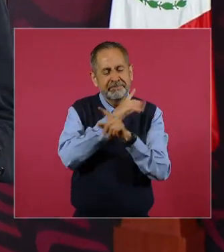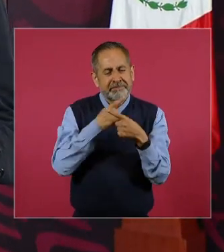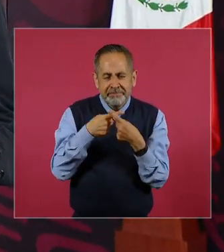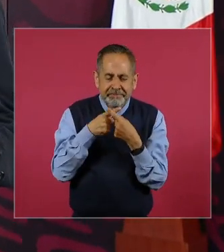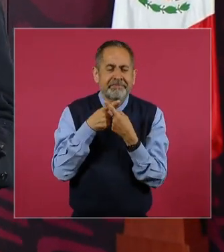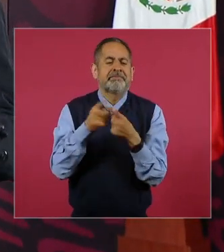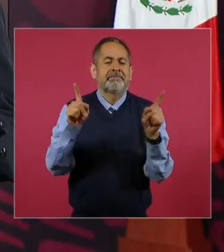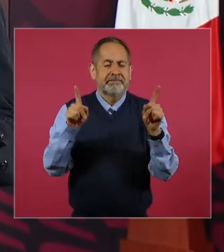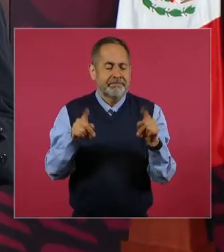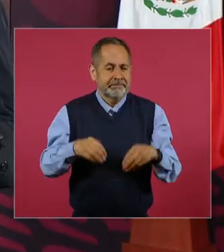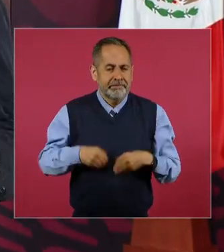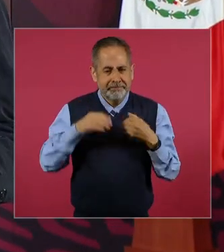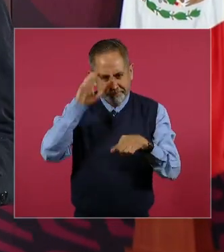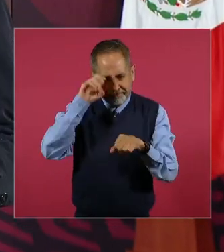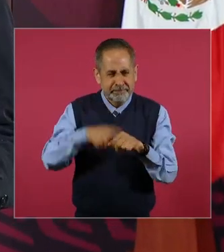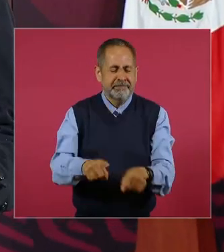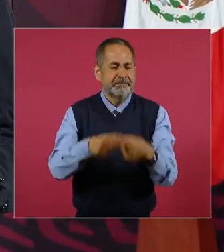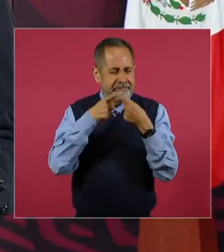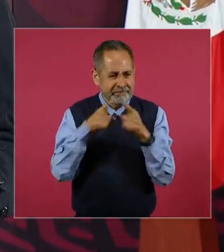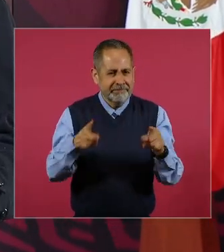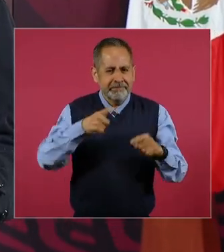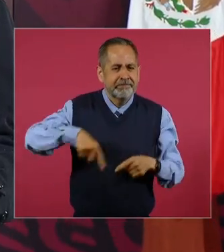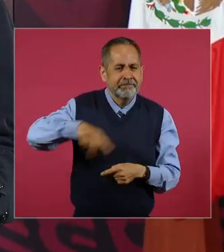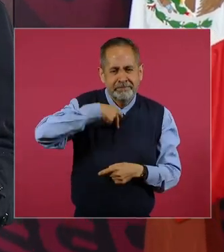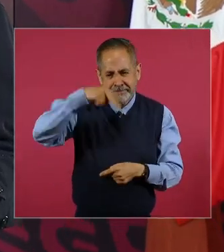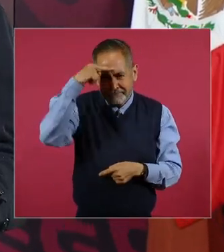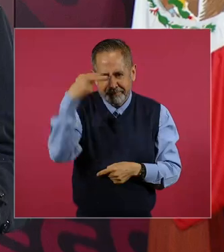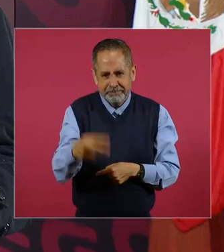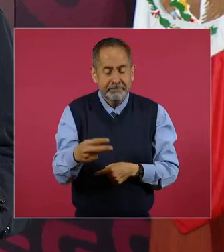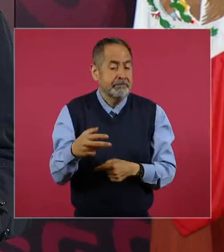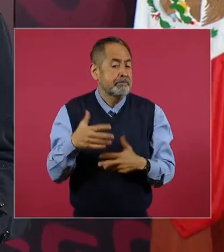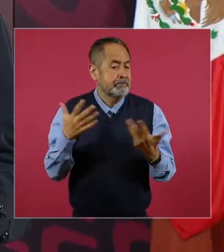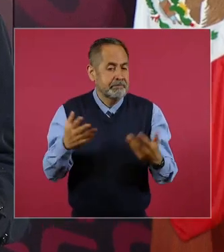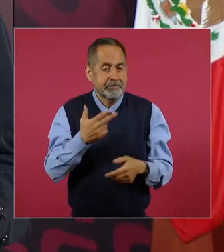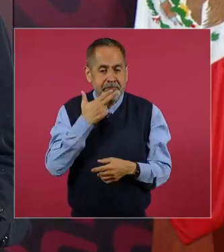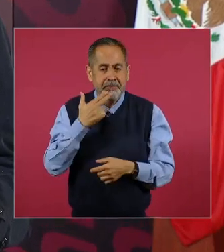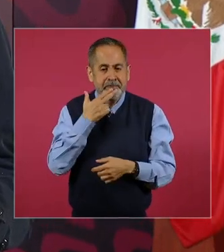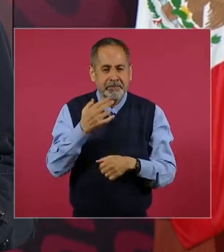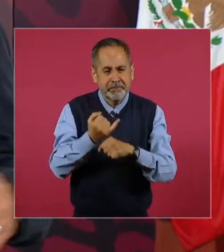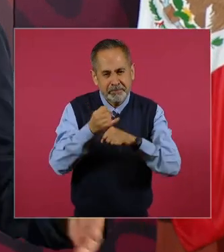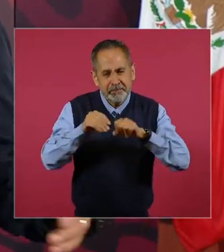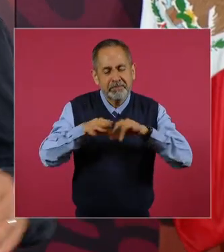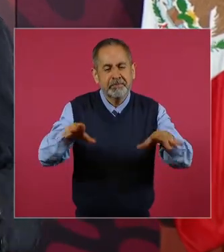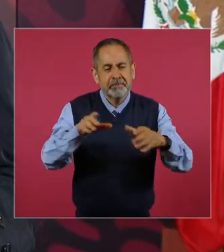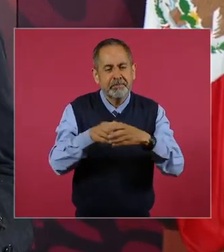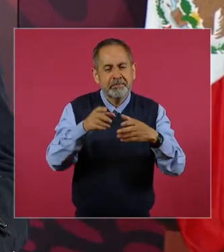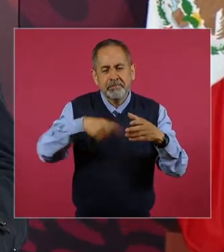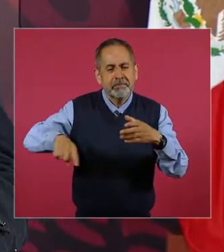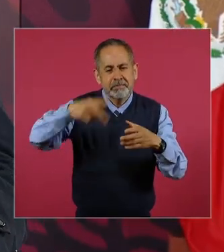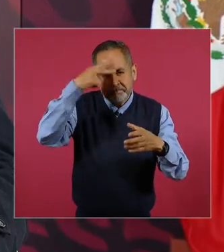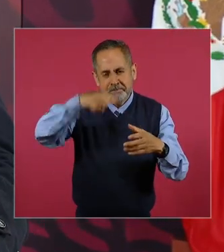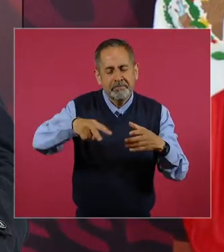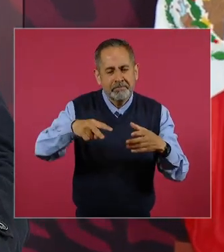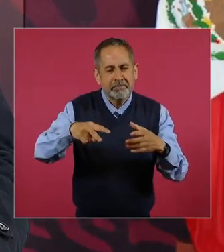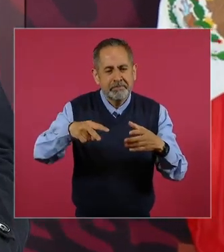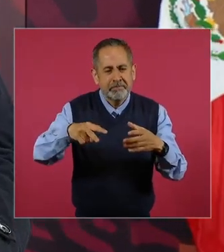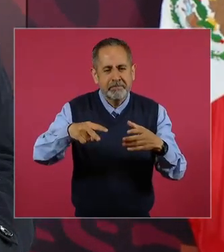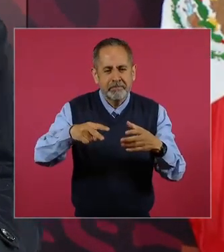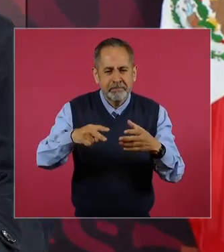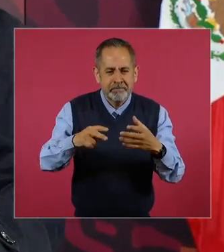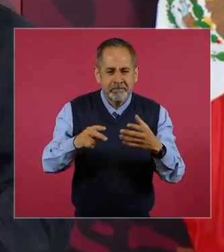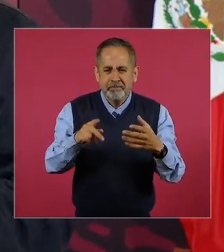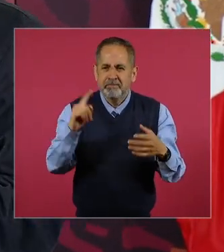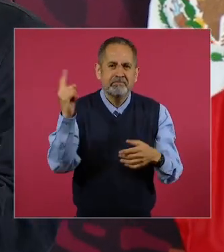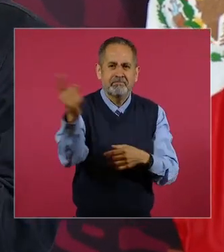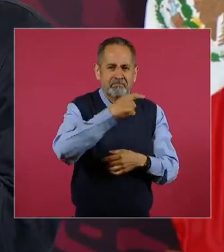México, la cultura política de los mexicanos y que ha servido para la revolución, para contribuir a la revolución